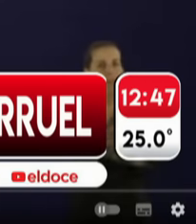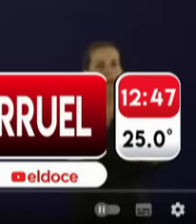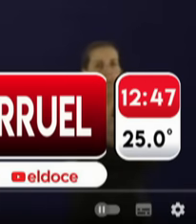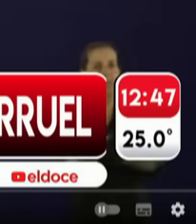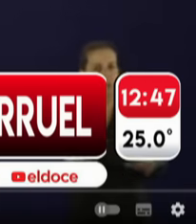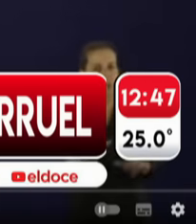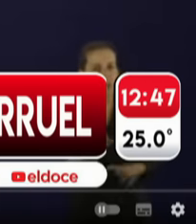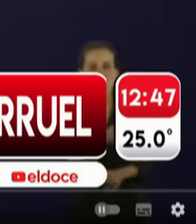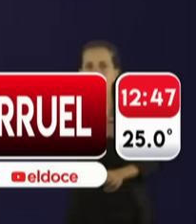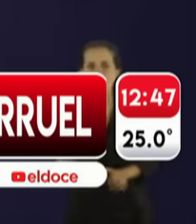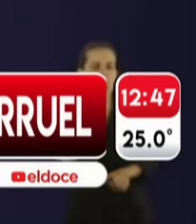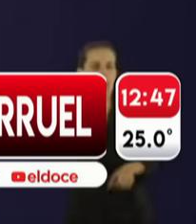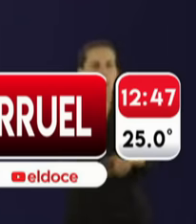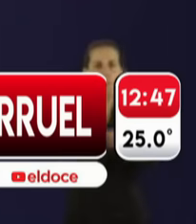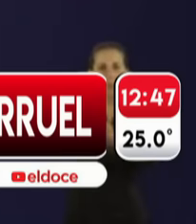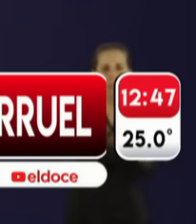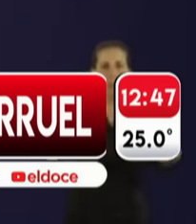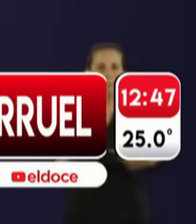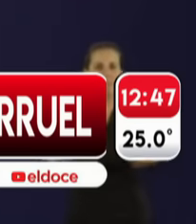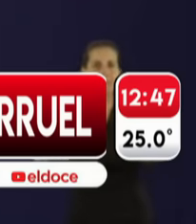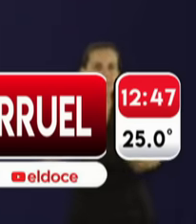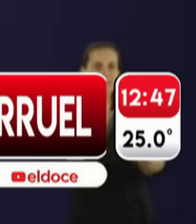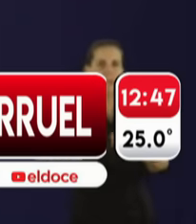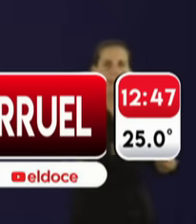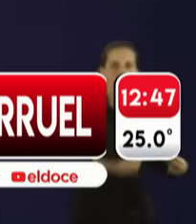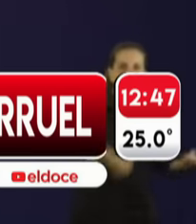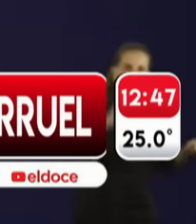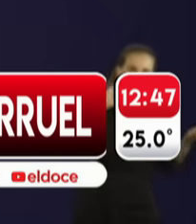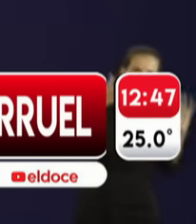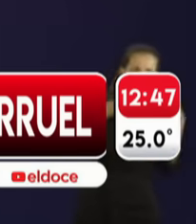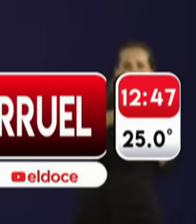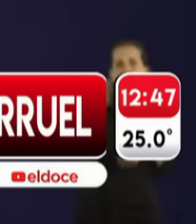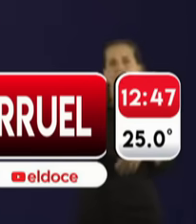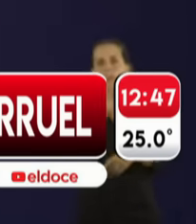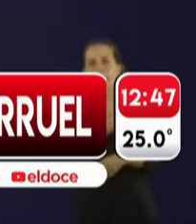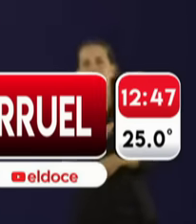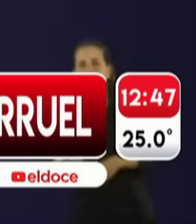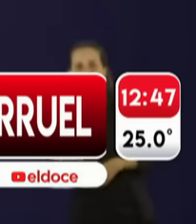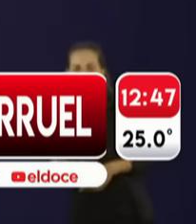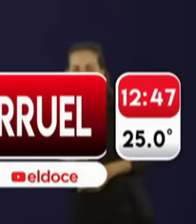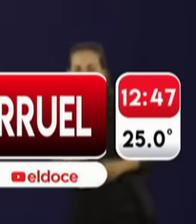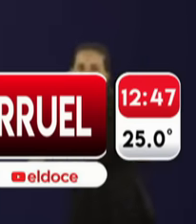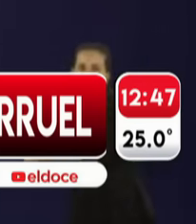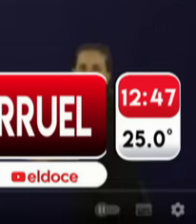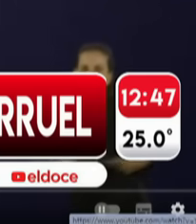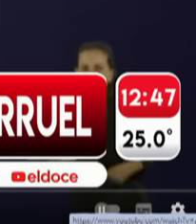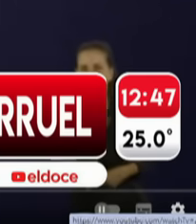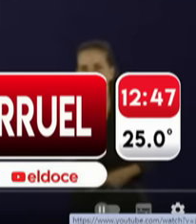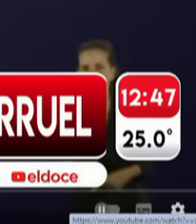tipo ni de interna ni de pelea ni ninguna otra cuestión